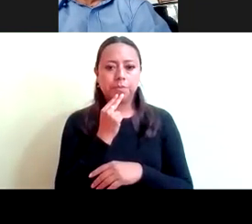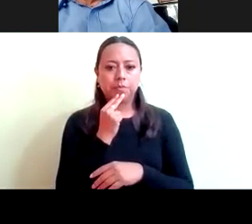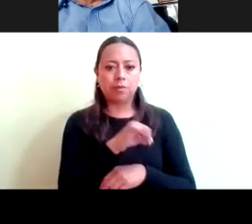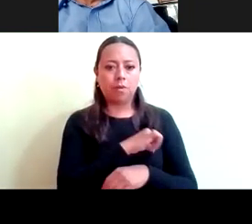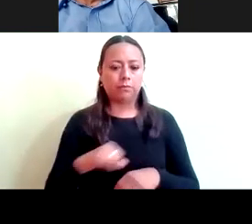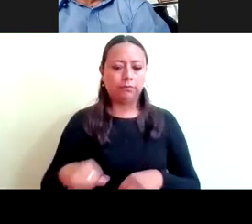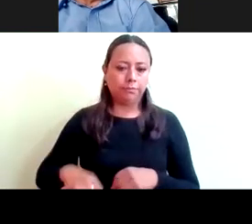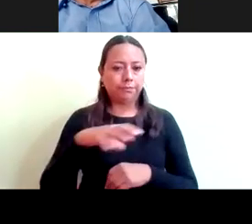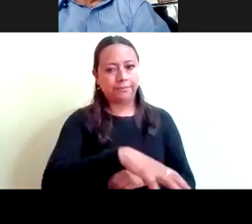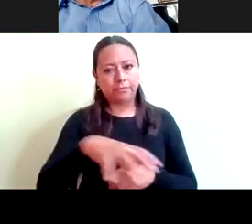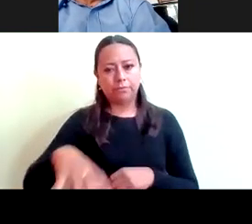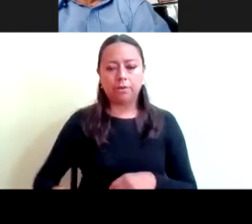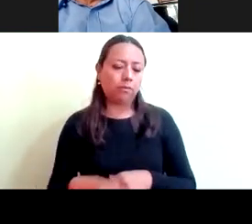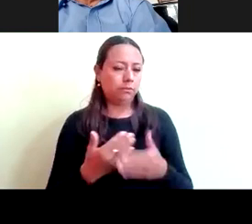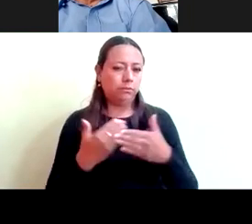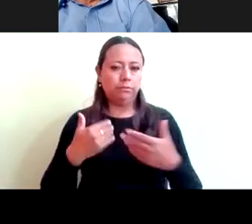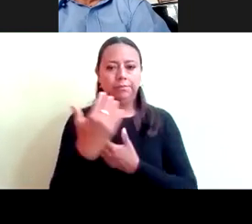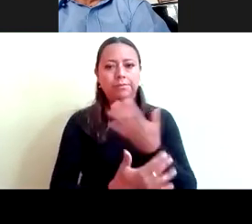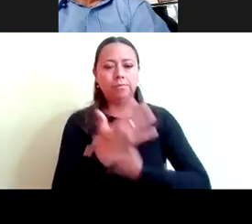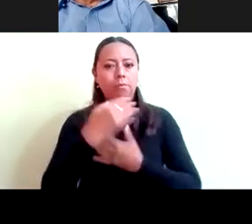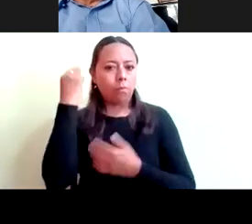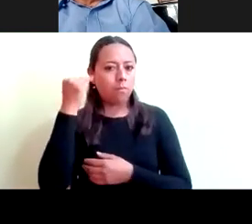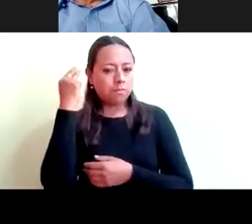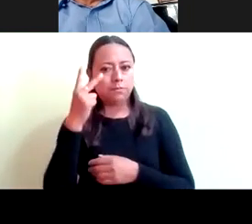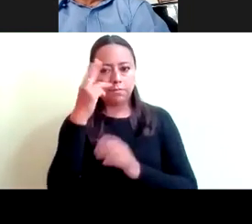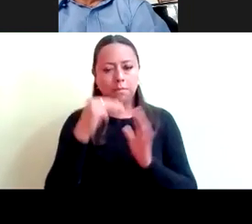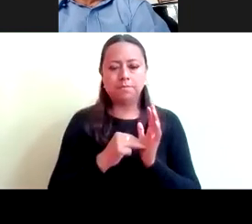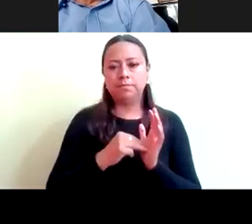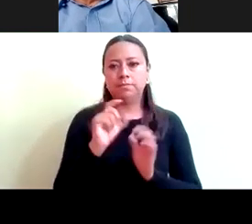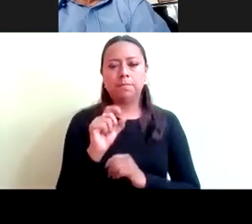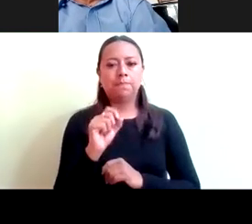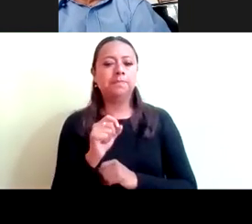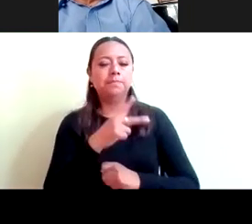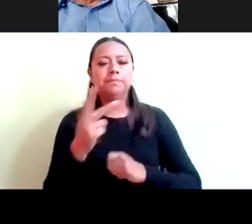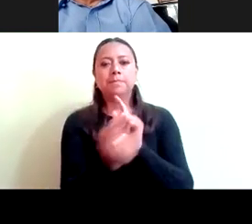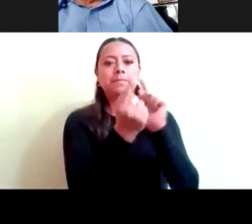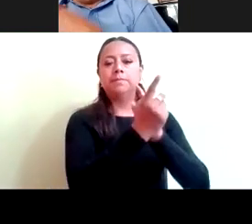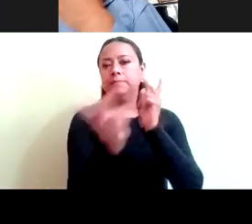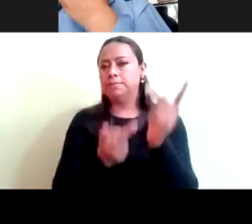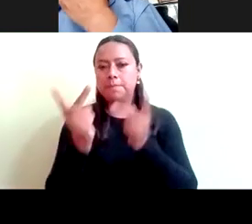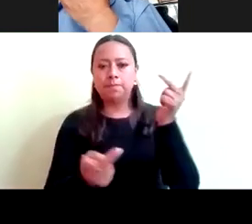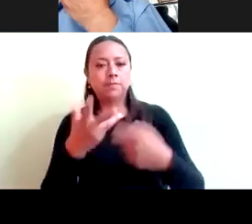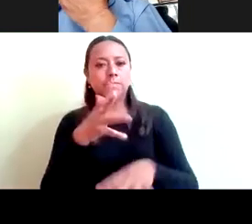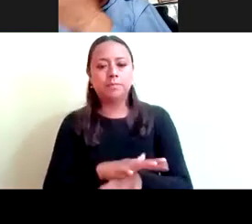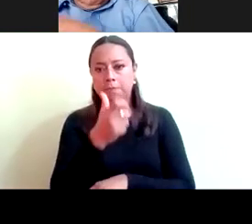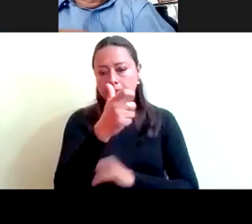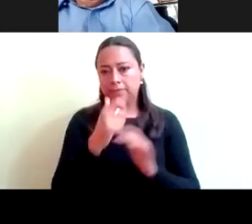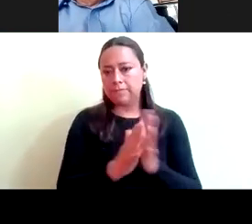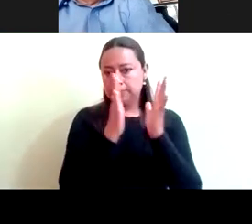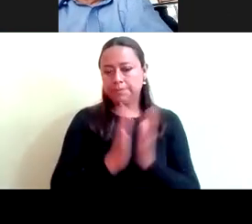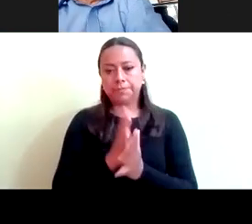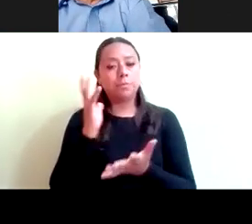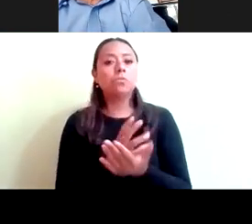El 15 de marzo de 2020 se realizó la consulta ciudadana sobre presupuesto participativo, en la que resultaron